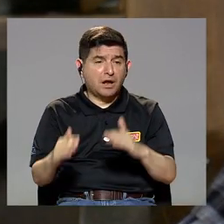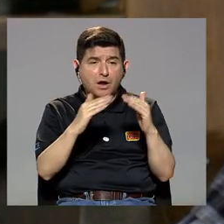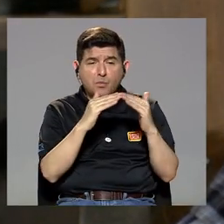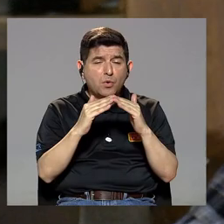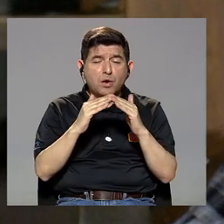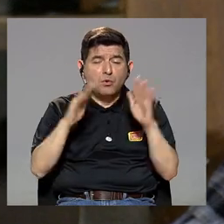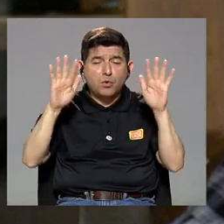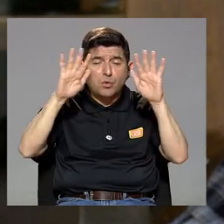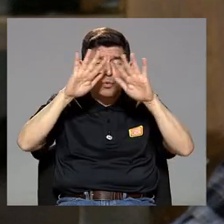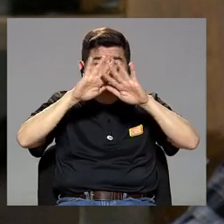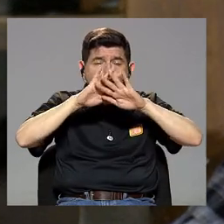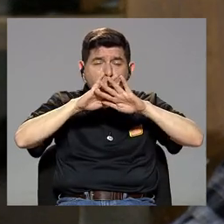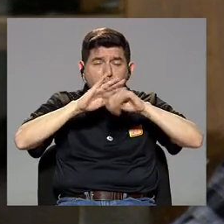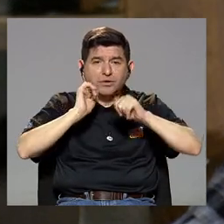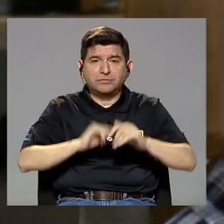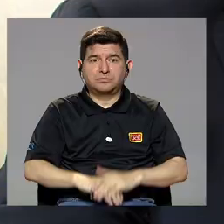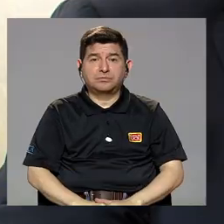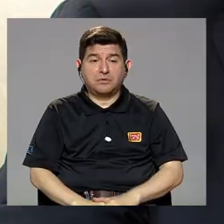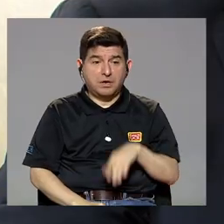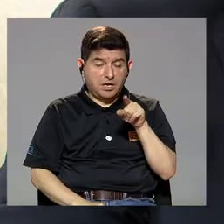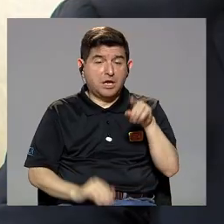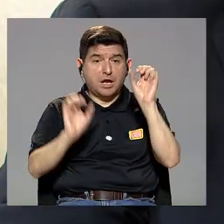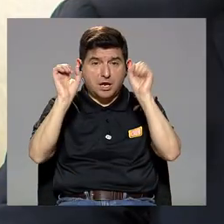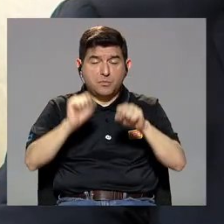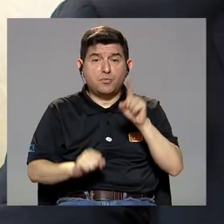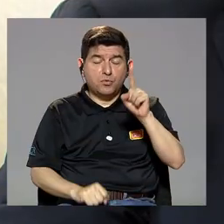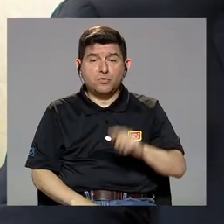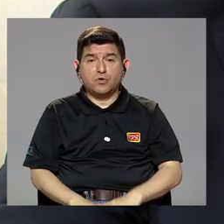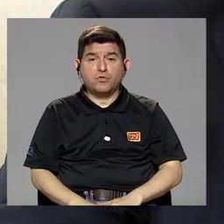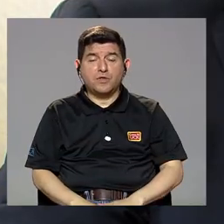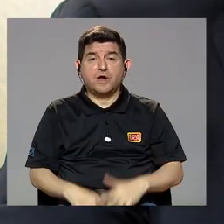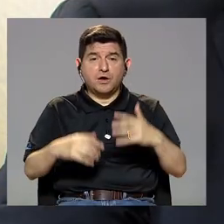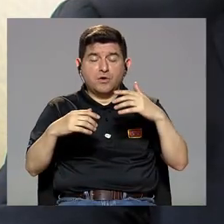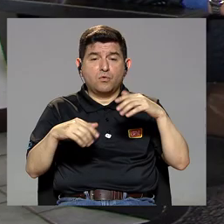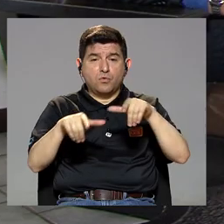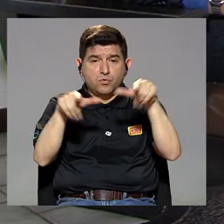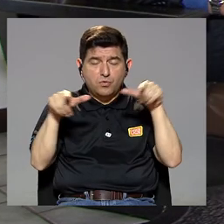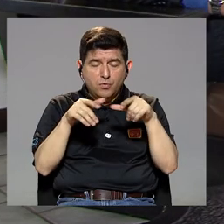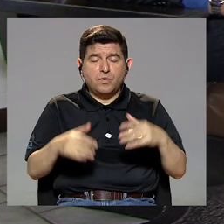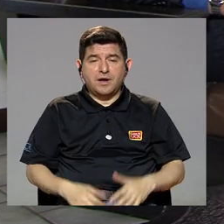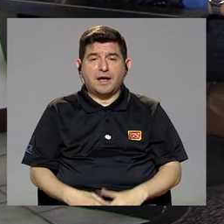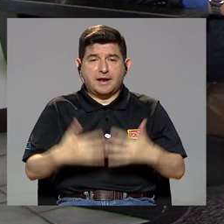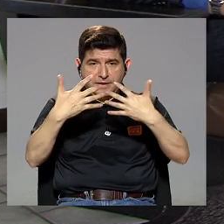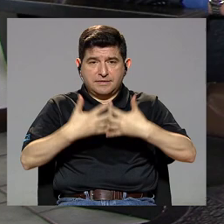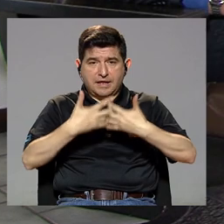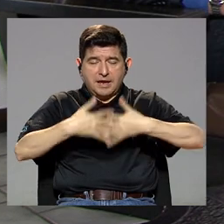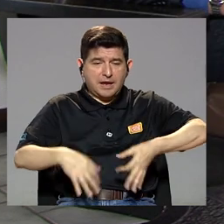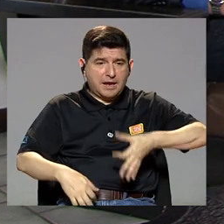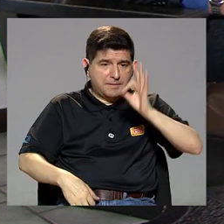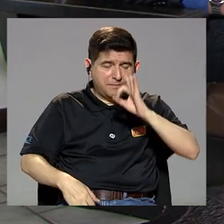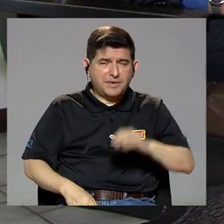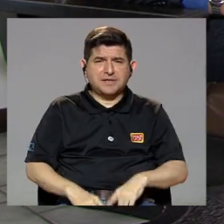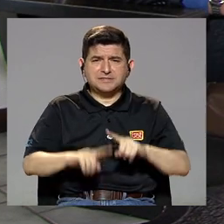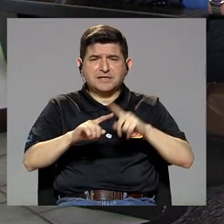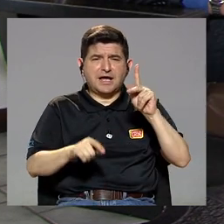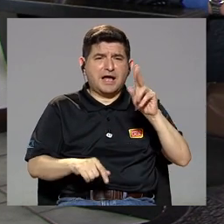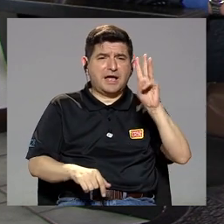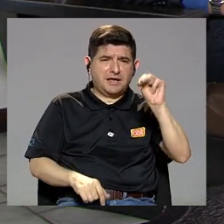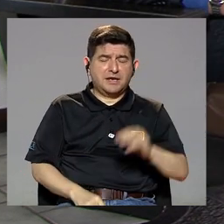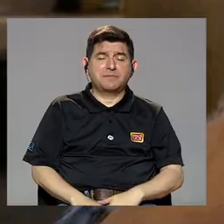oscura y el consiguió de un beneficio que queda a varios kilómetros que decían que leyeran